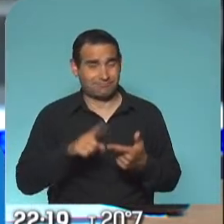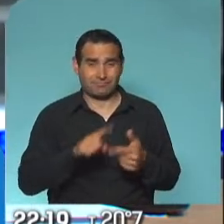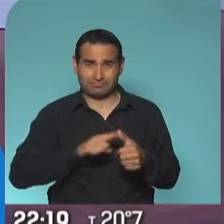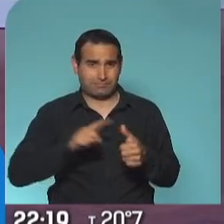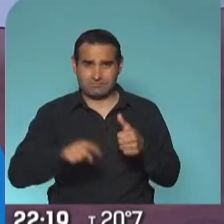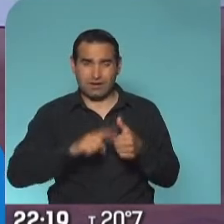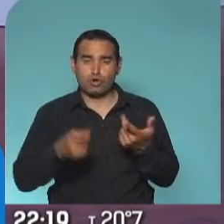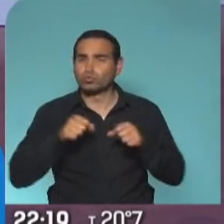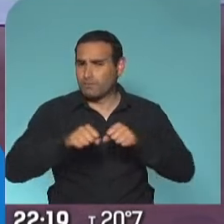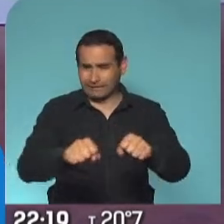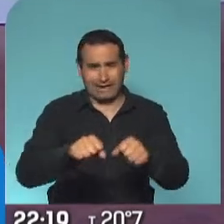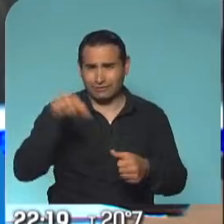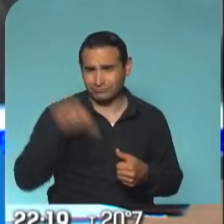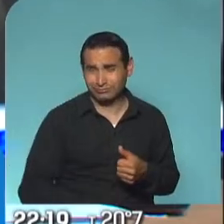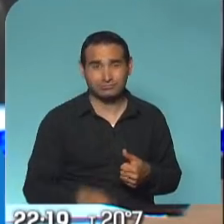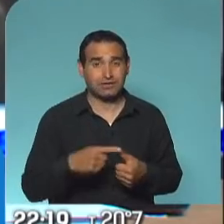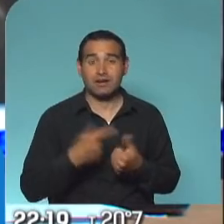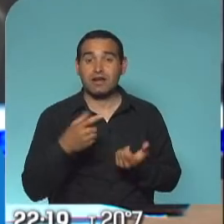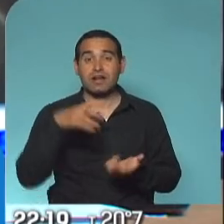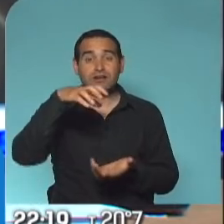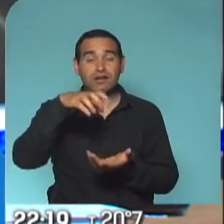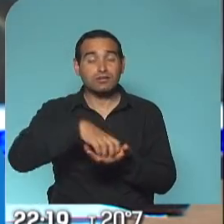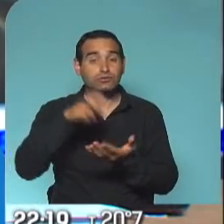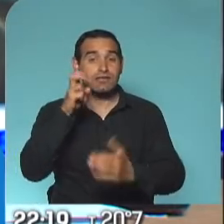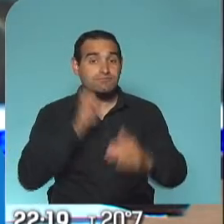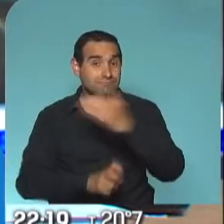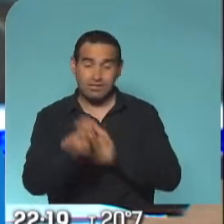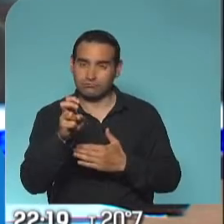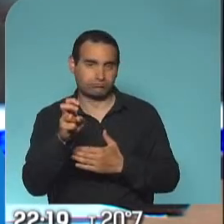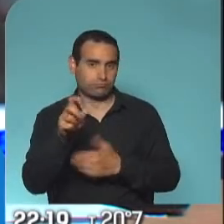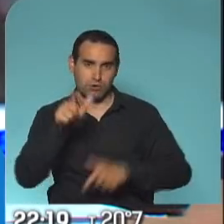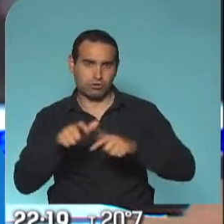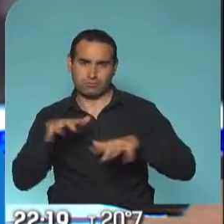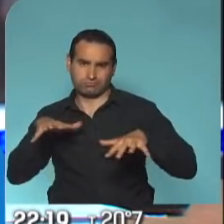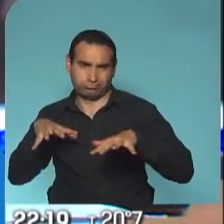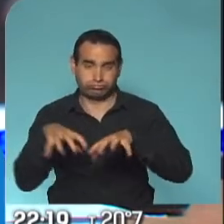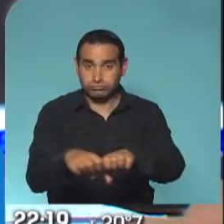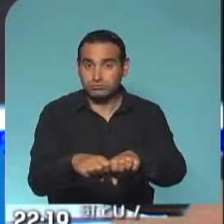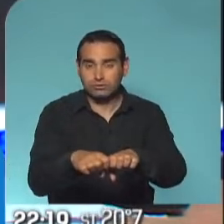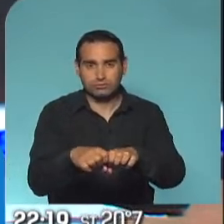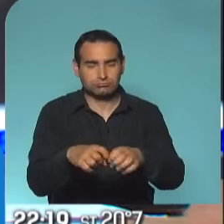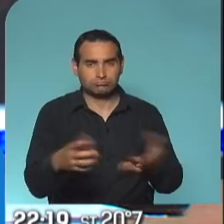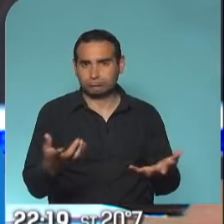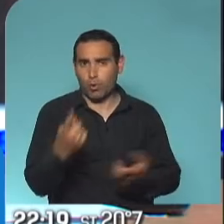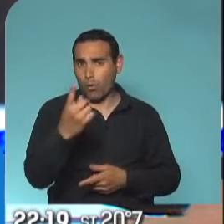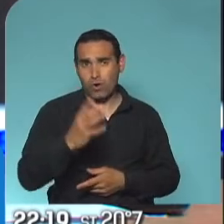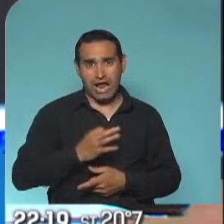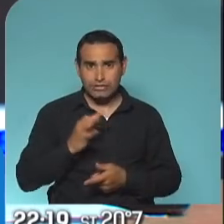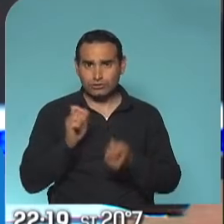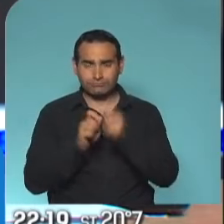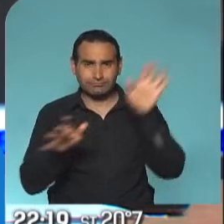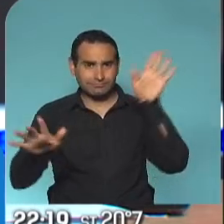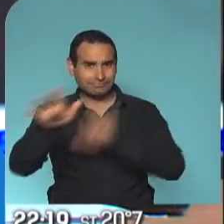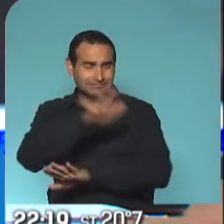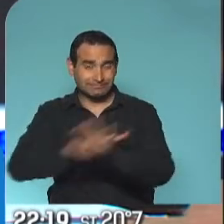infinidad, supermercados, las mismas estaciones de metro que han sido arrasadas en muchos casos, Sí. bueno, tardarán 1 año en ser